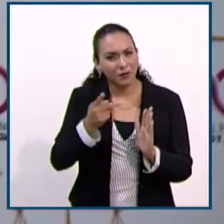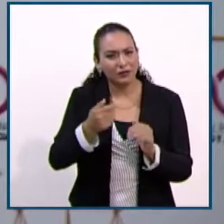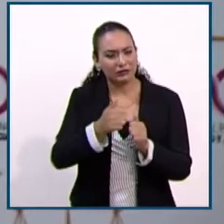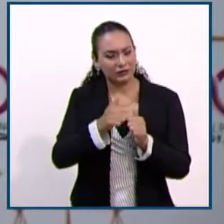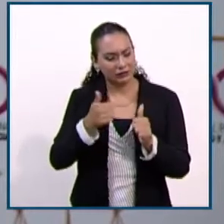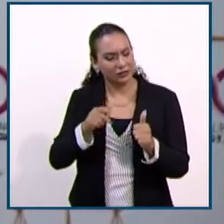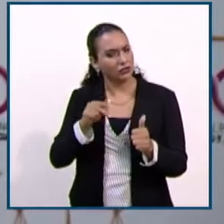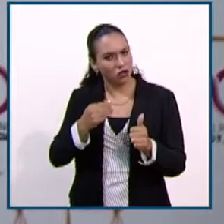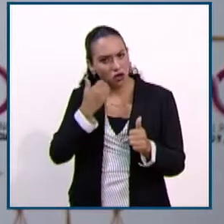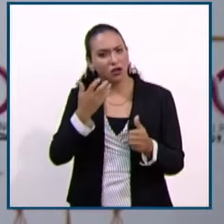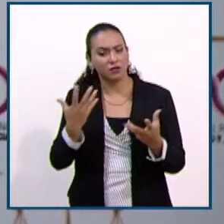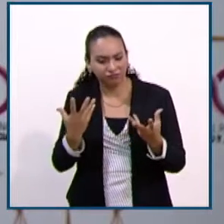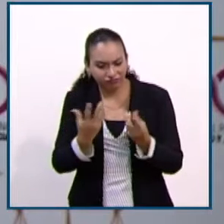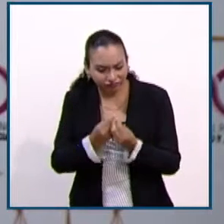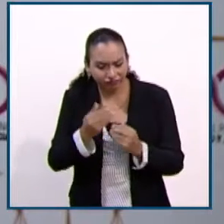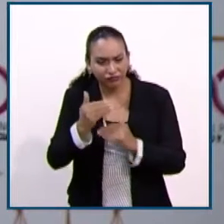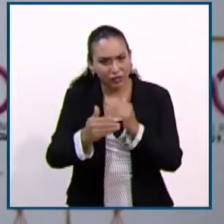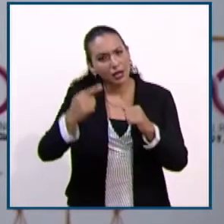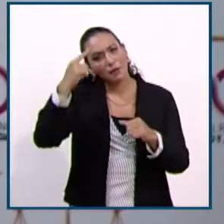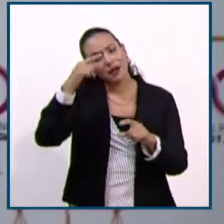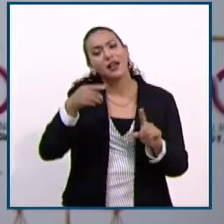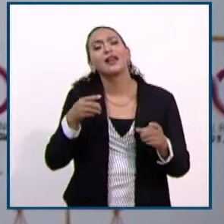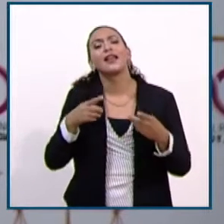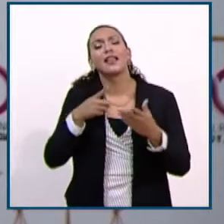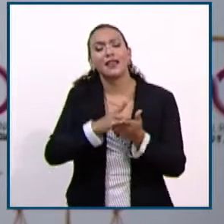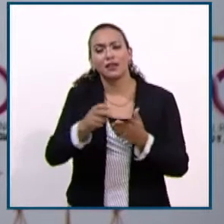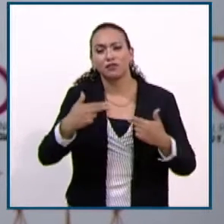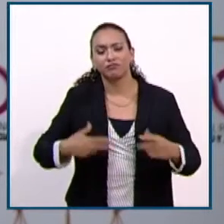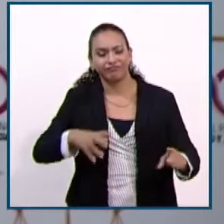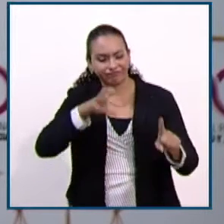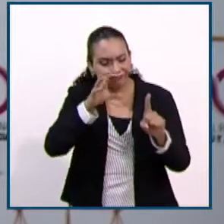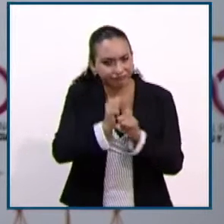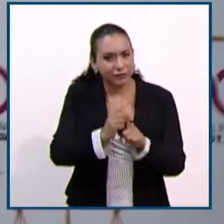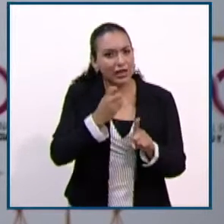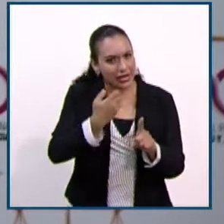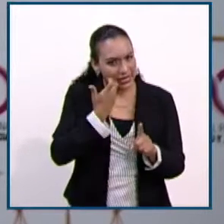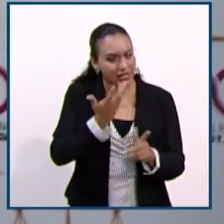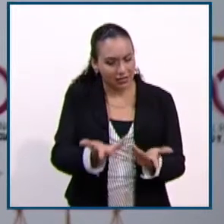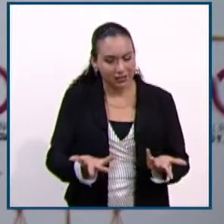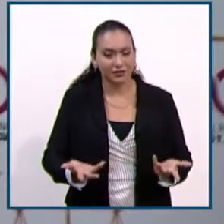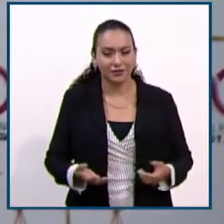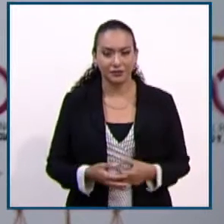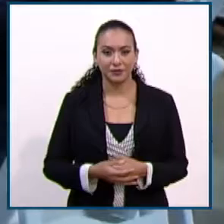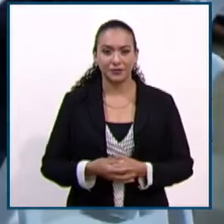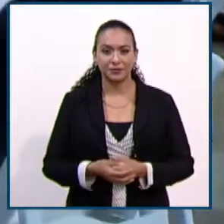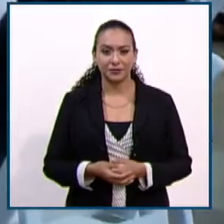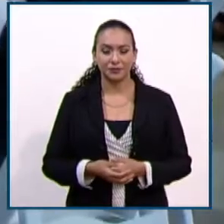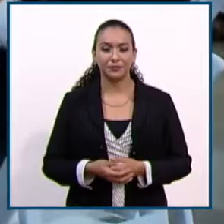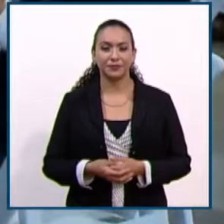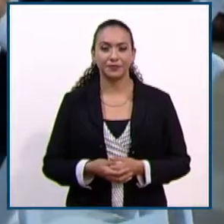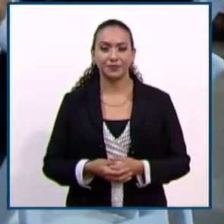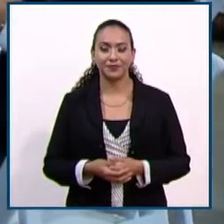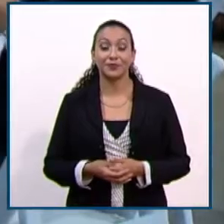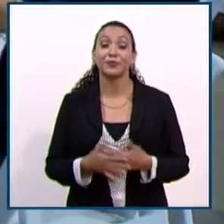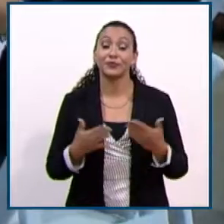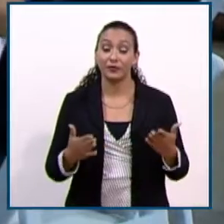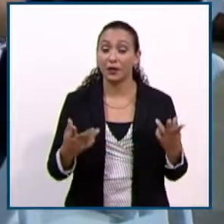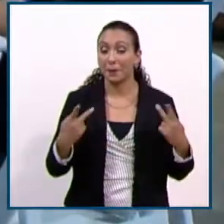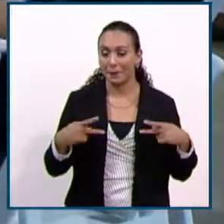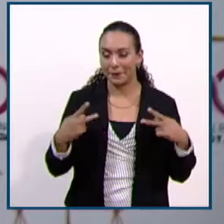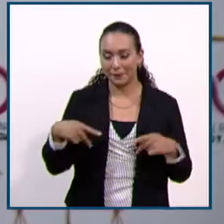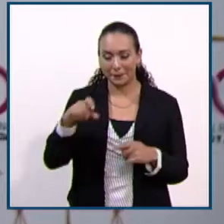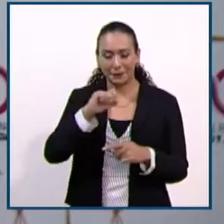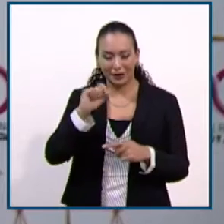jurídico para tutelar efectivamente estos derechos humanos. Ante personas